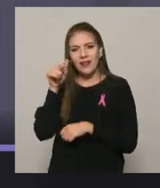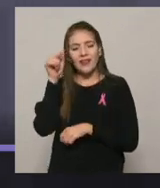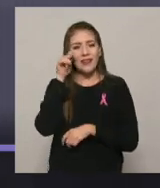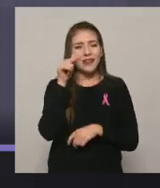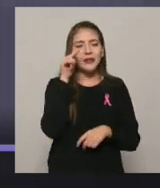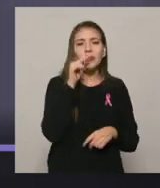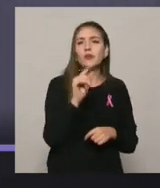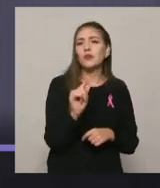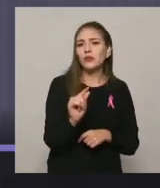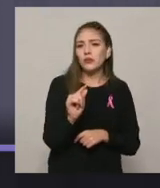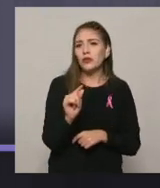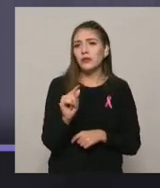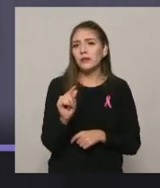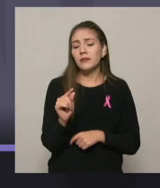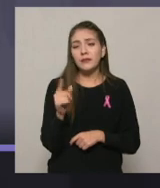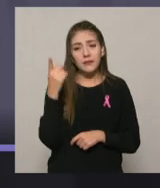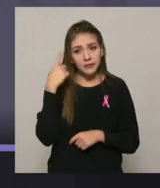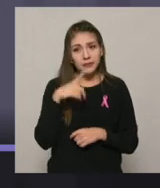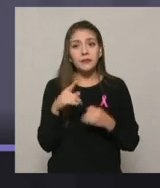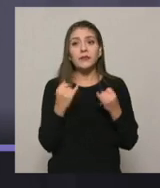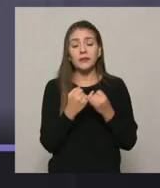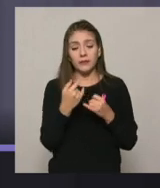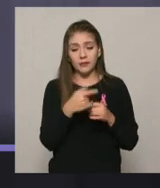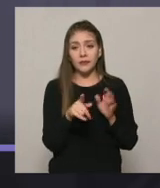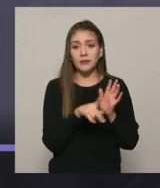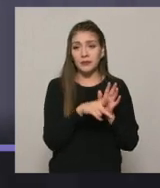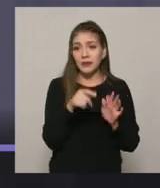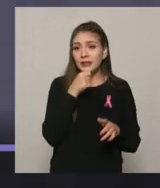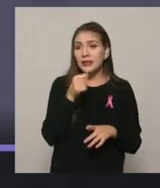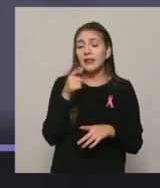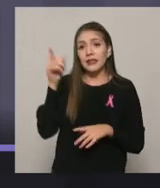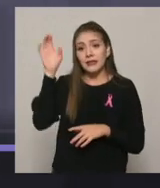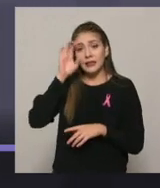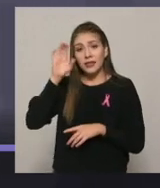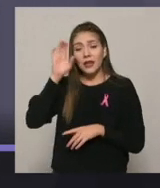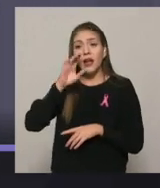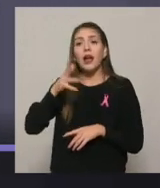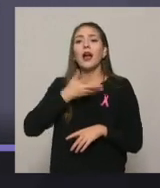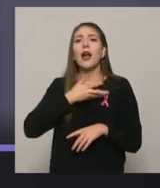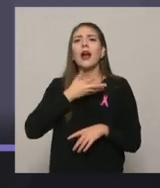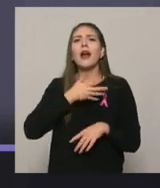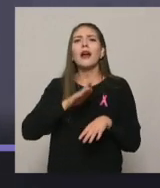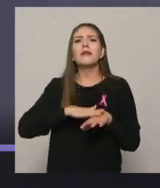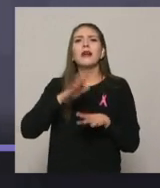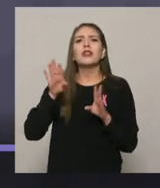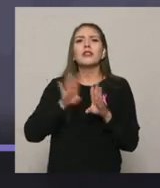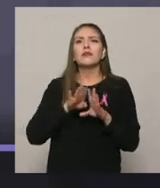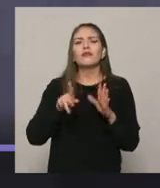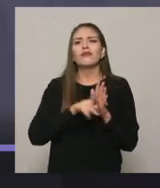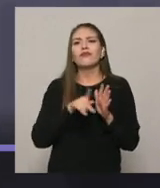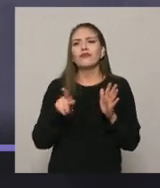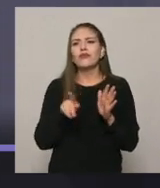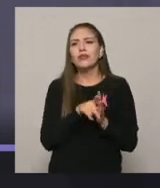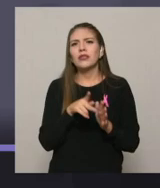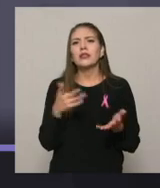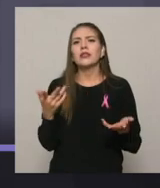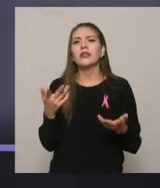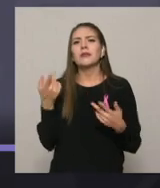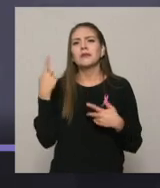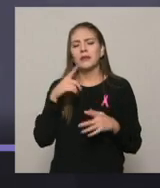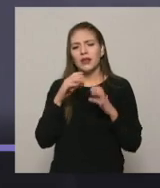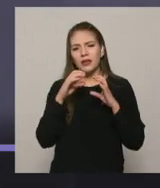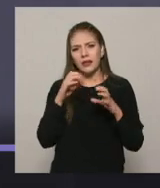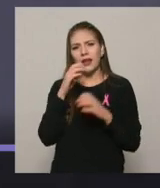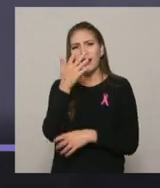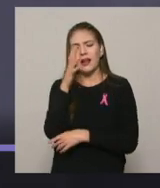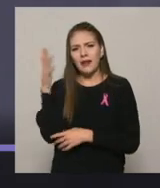que también ahora el periodismo de ciencia se está entretejiendo más con otro tipo de periodismos de medio ambiente,